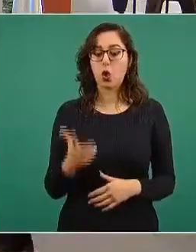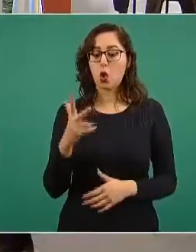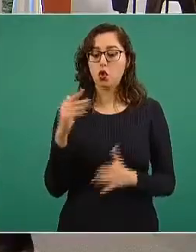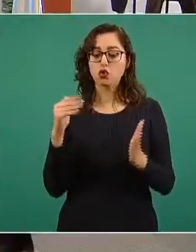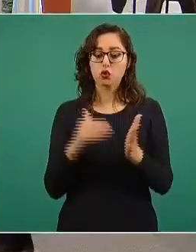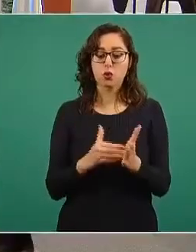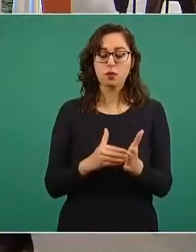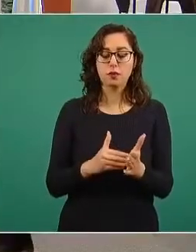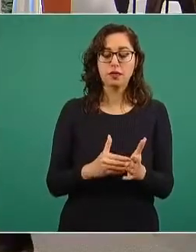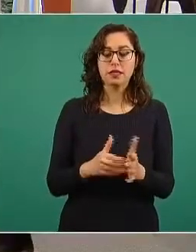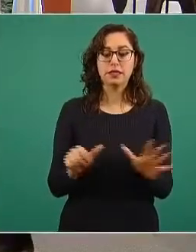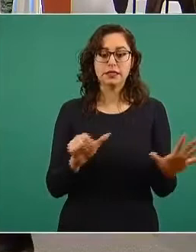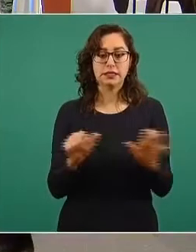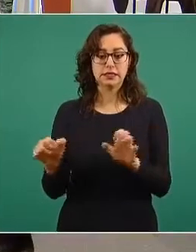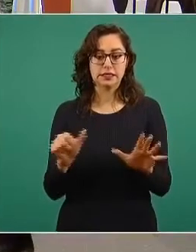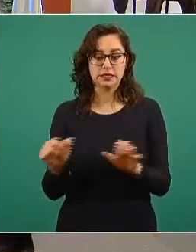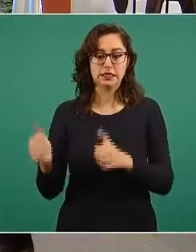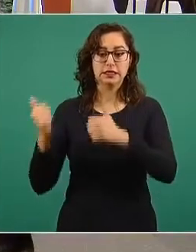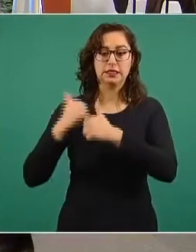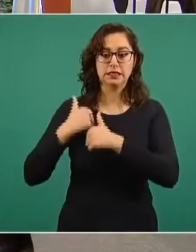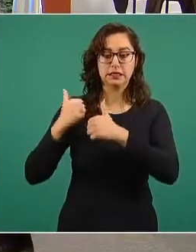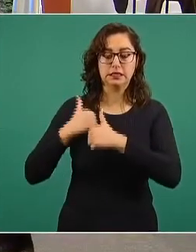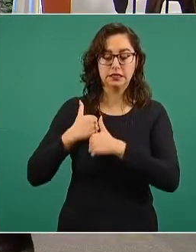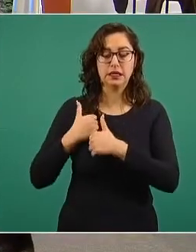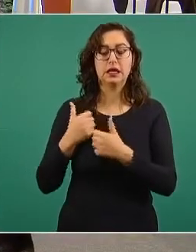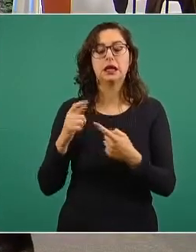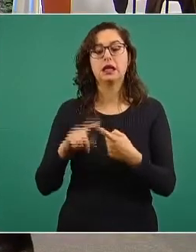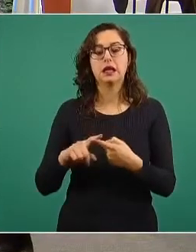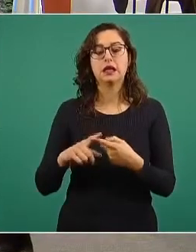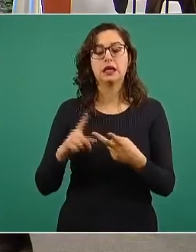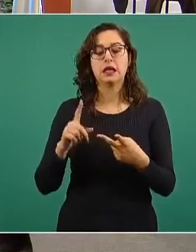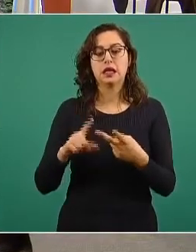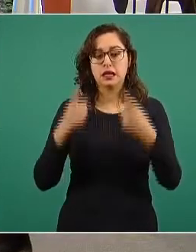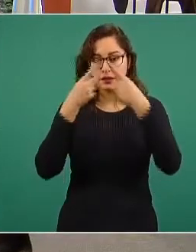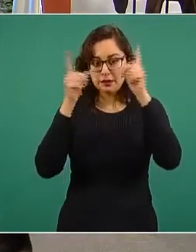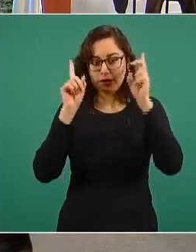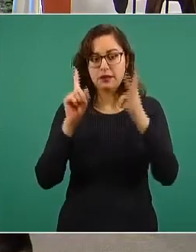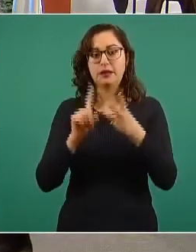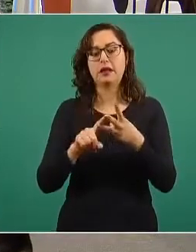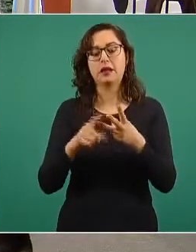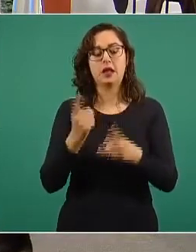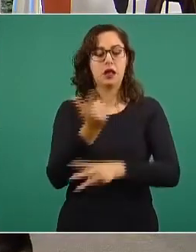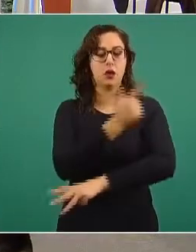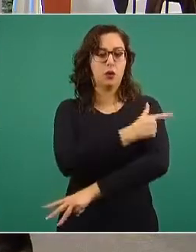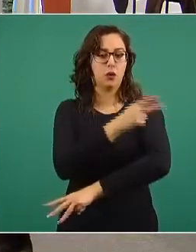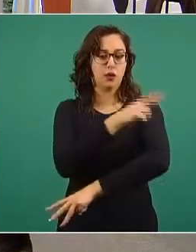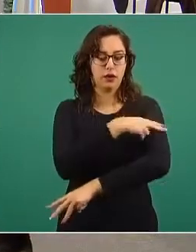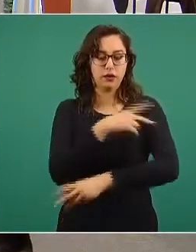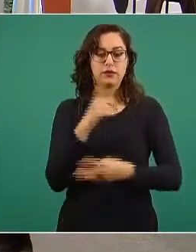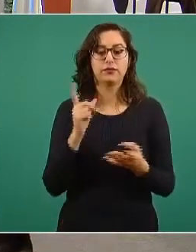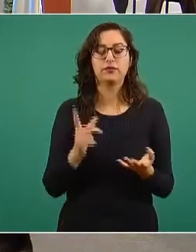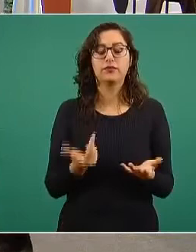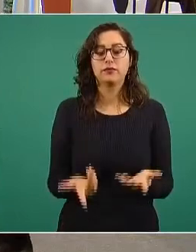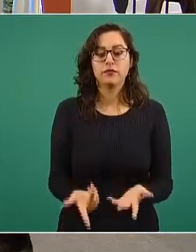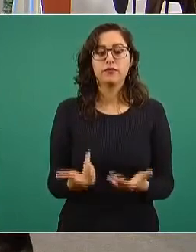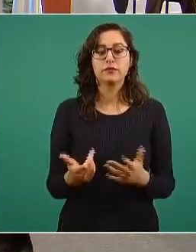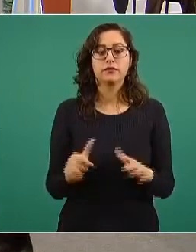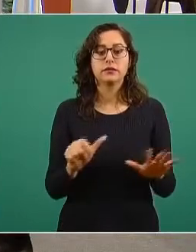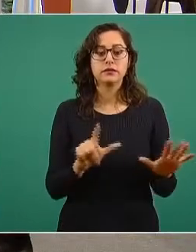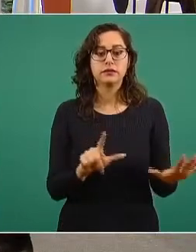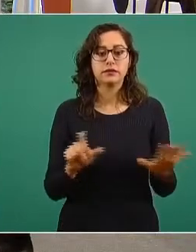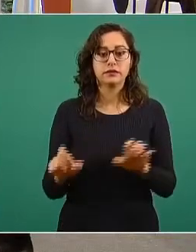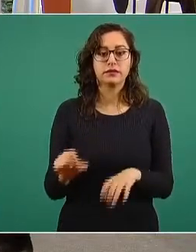8.600 hombres entre el Ejército, Fuerza Aérea, Armada y Guardia Nacional, con 716